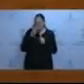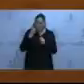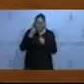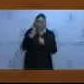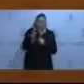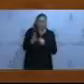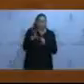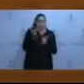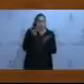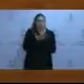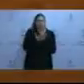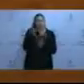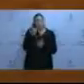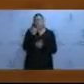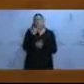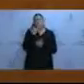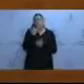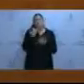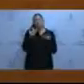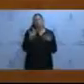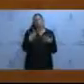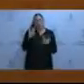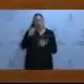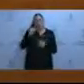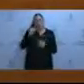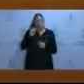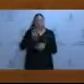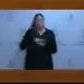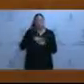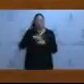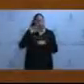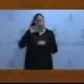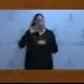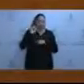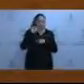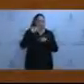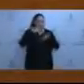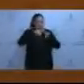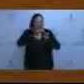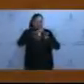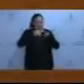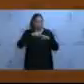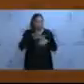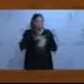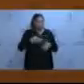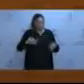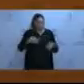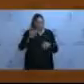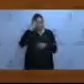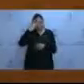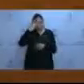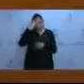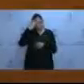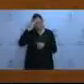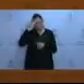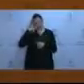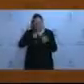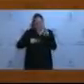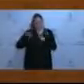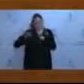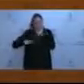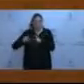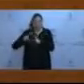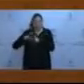sean al menos 10 minutos para diagnosticar con acierto. Se crean expectativas en la población que luego derivan en situaciones tan desagradables como